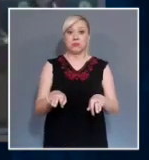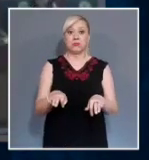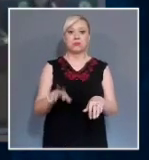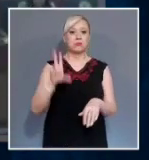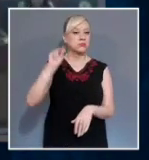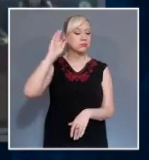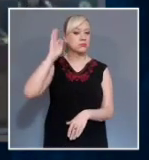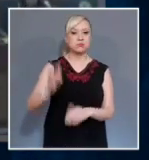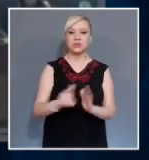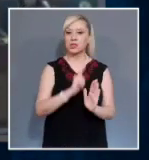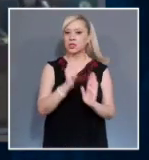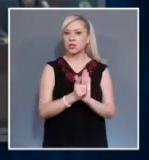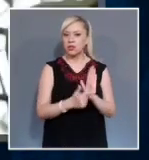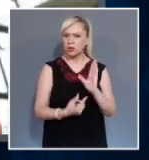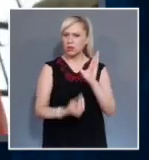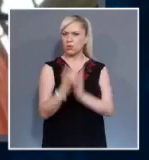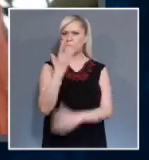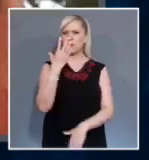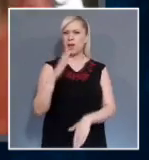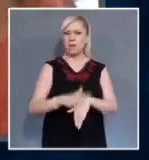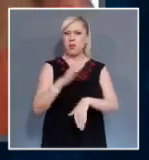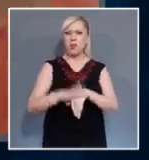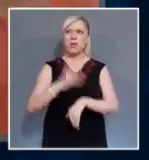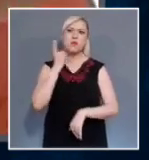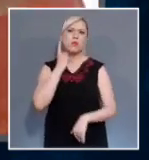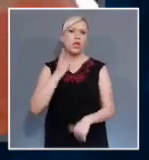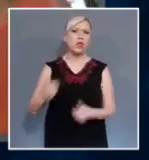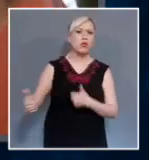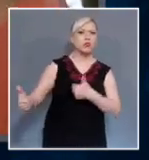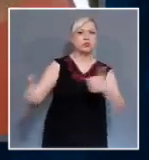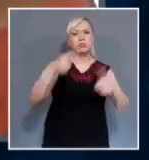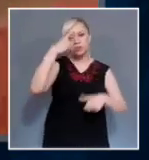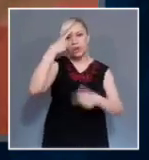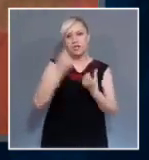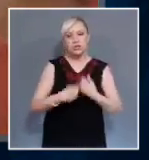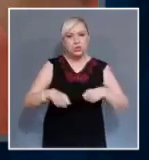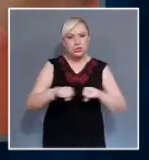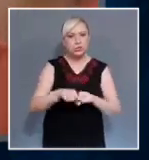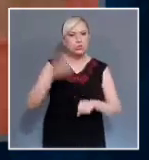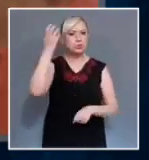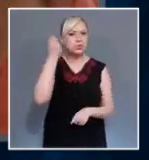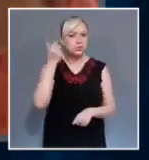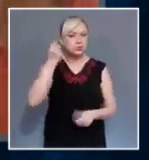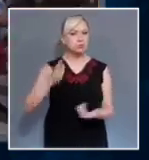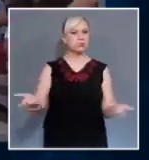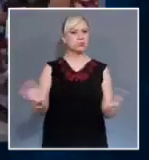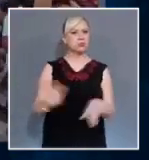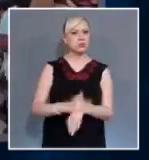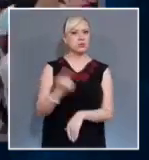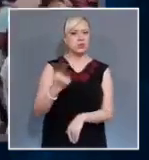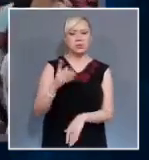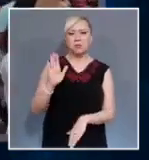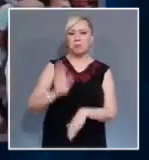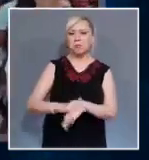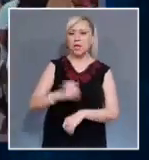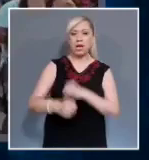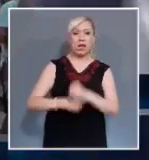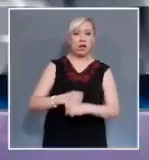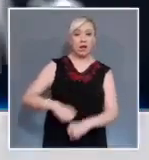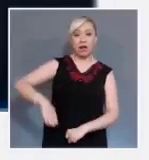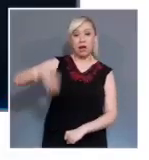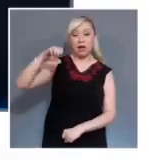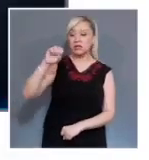social aprobado por diputados entre varios puntos clave dicha reforma aumentaría la edad jubilatoria de 60 a 65